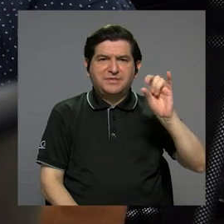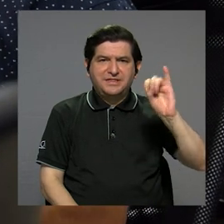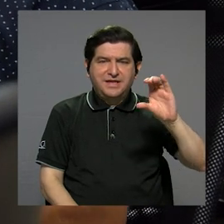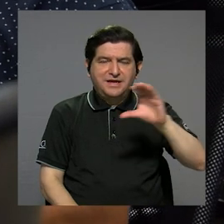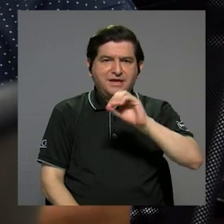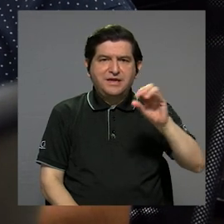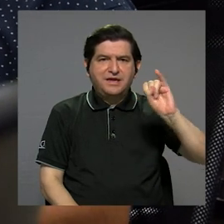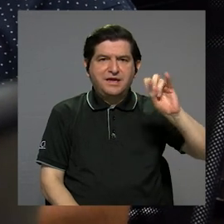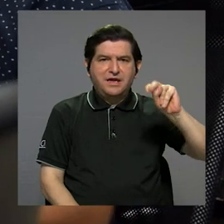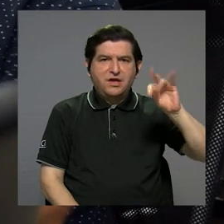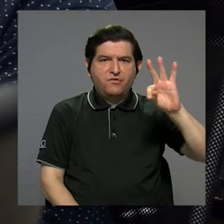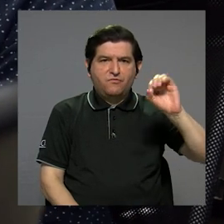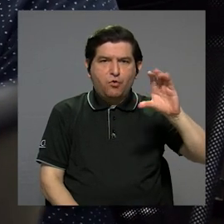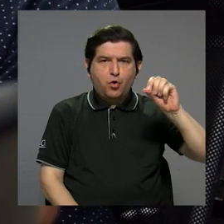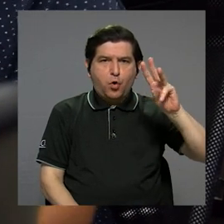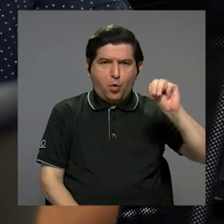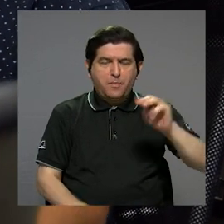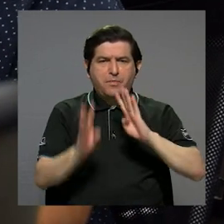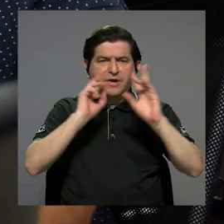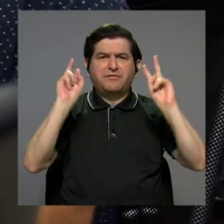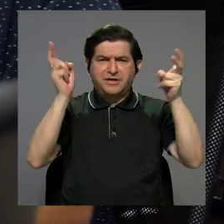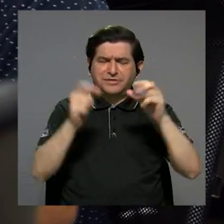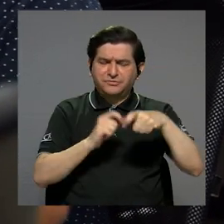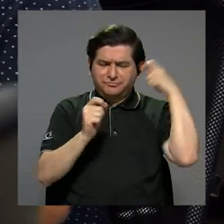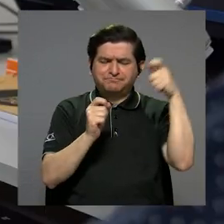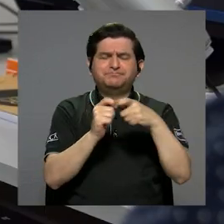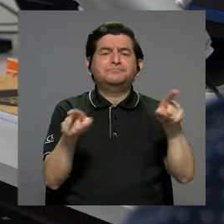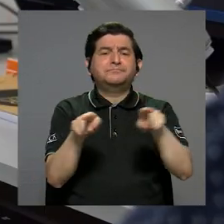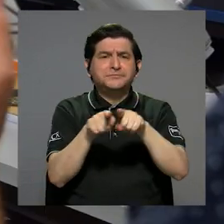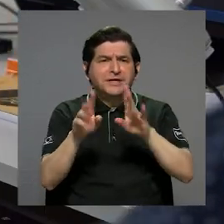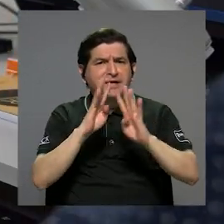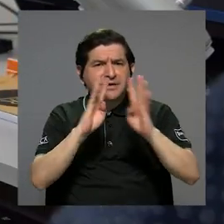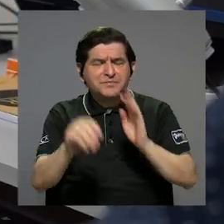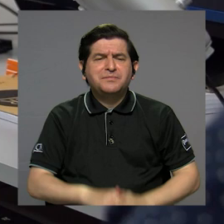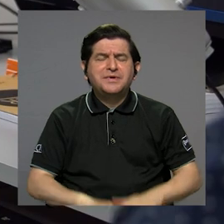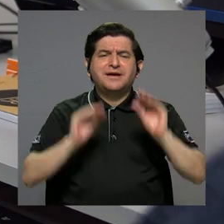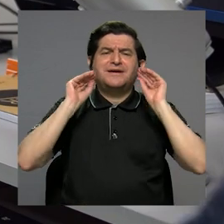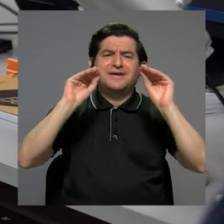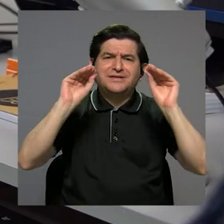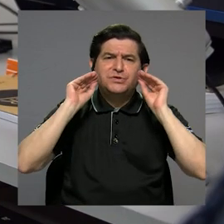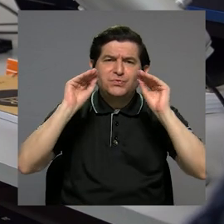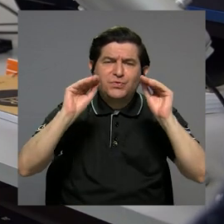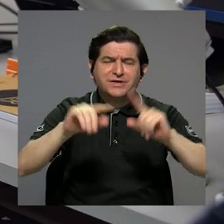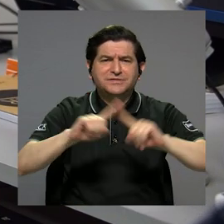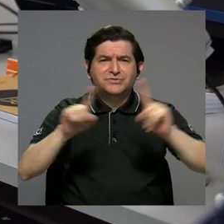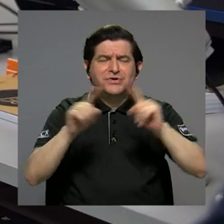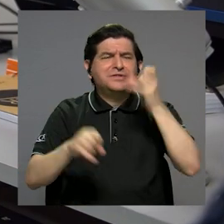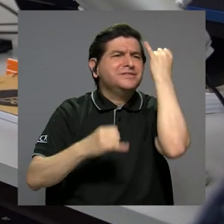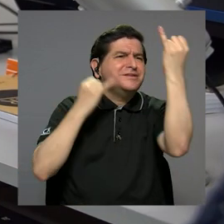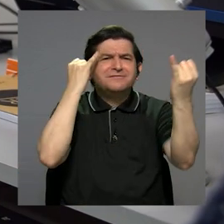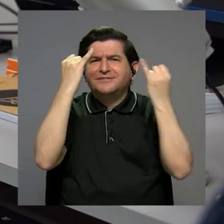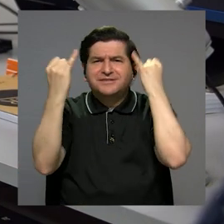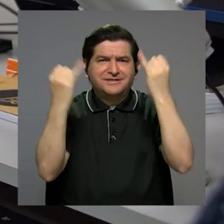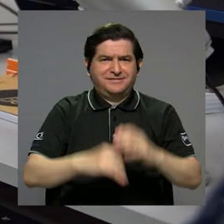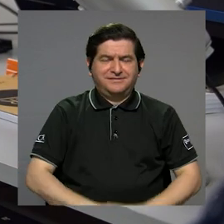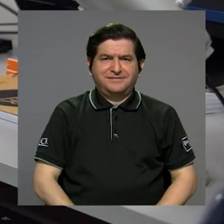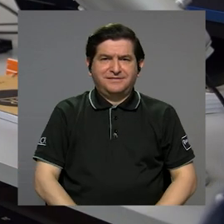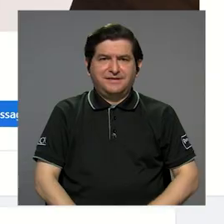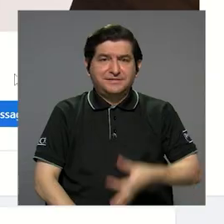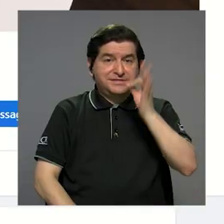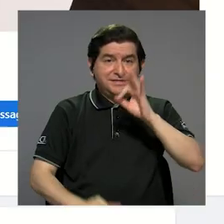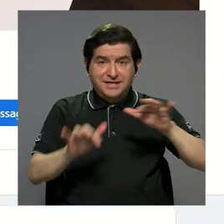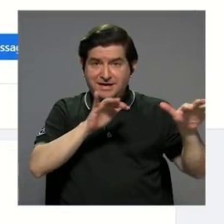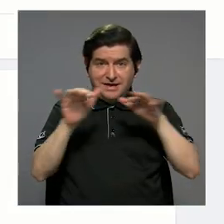y de Infocom, también hablando de temas específicos. También hemos hablado de educación, de distintas iniciativas.